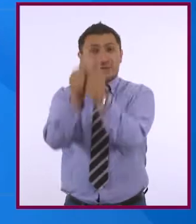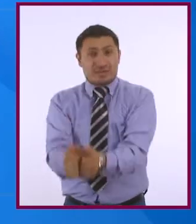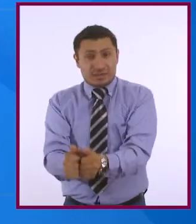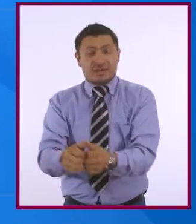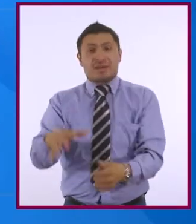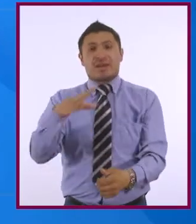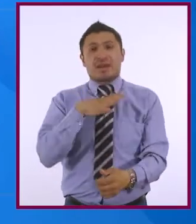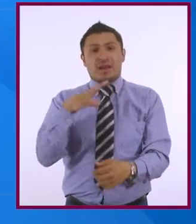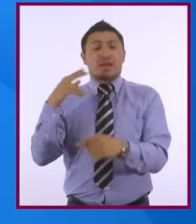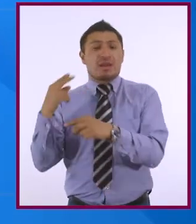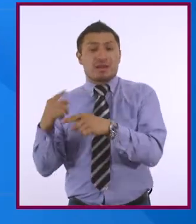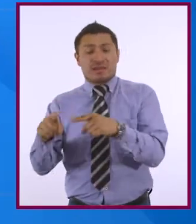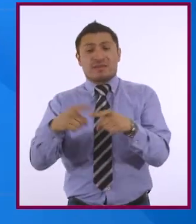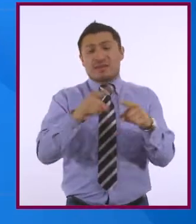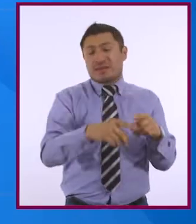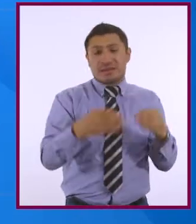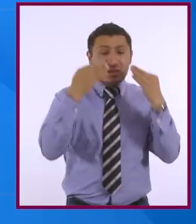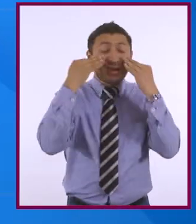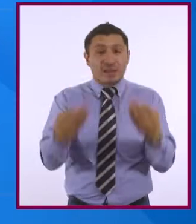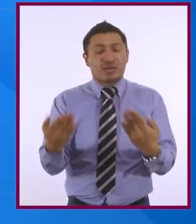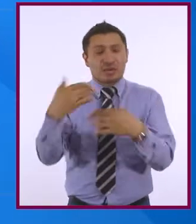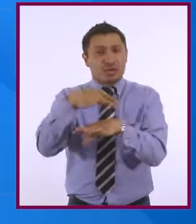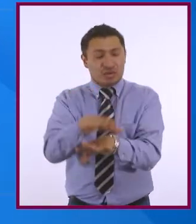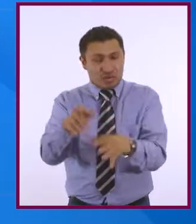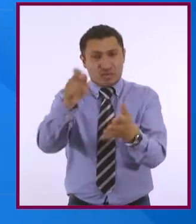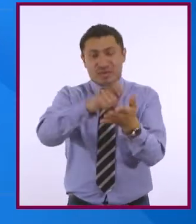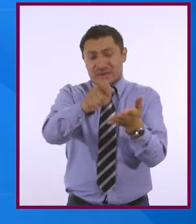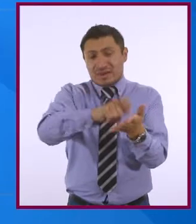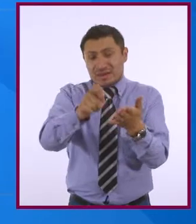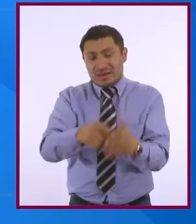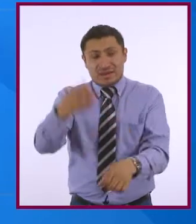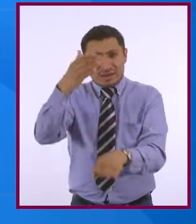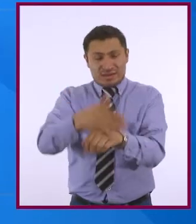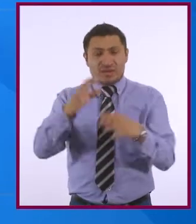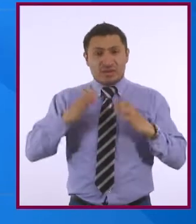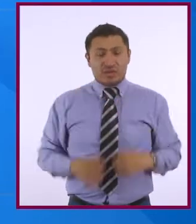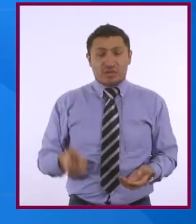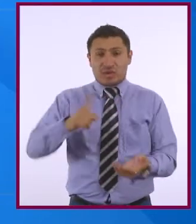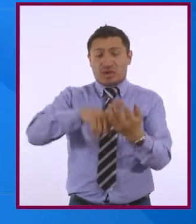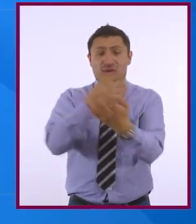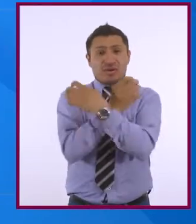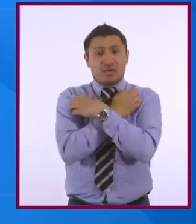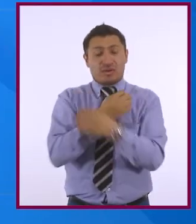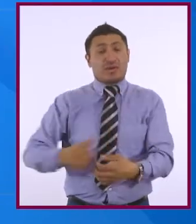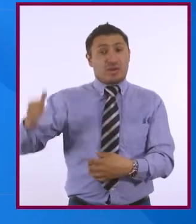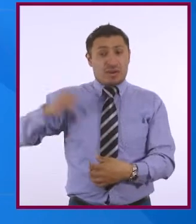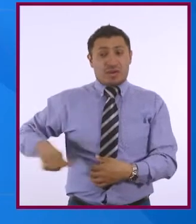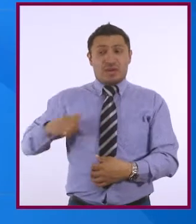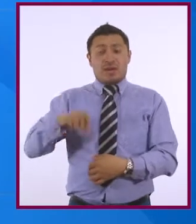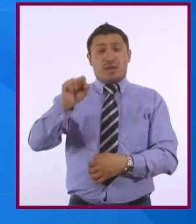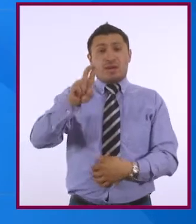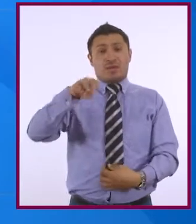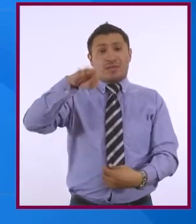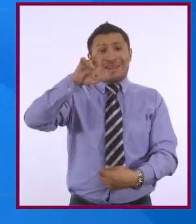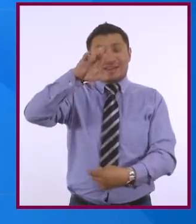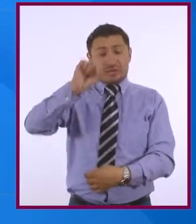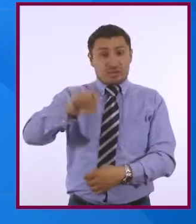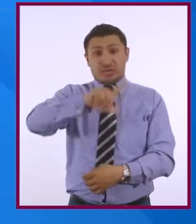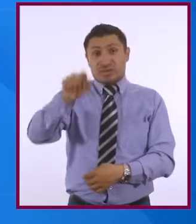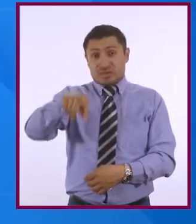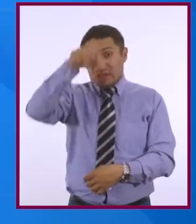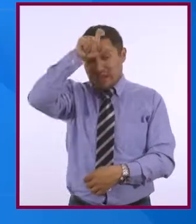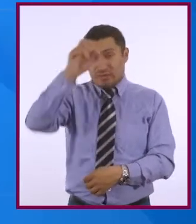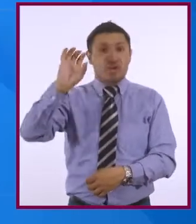varios testimonios escritos sobre la práctica del castigo corporal en la educación desde los sumerios, pasando por el antiguo